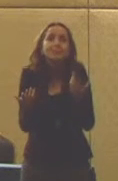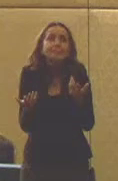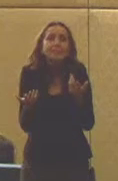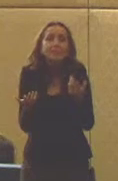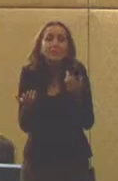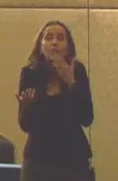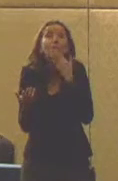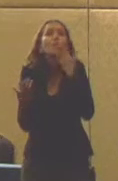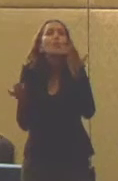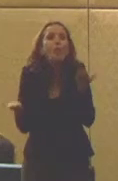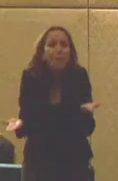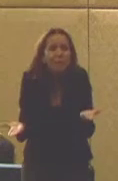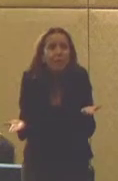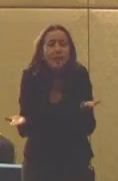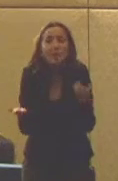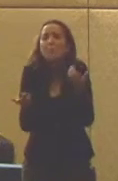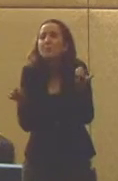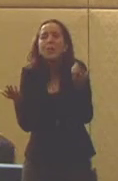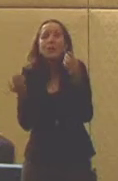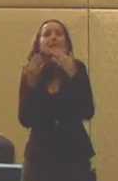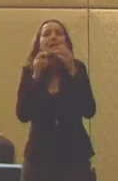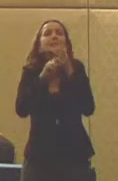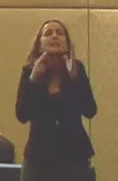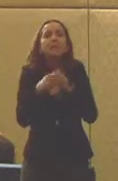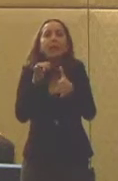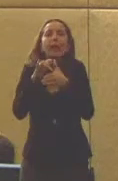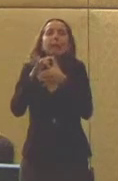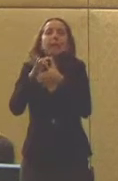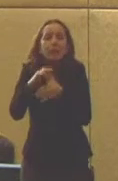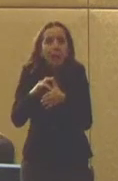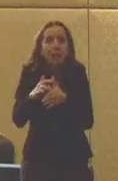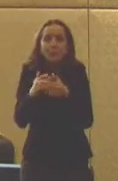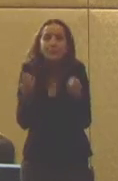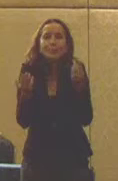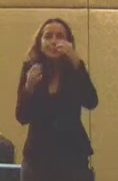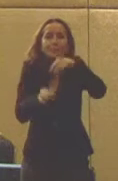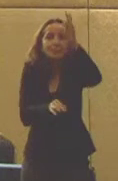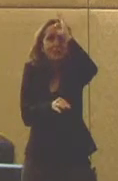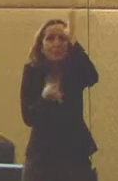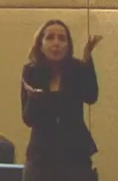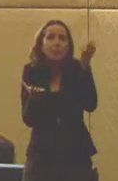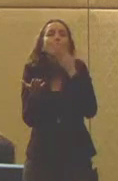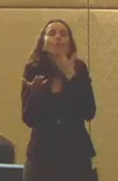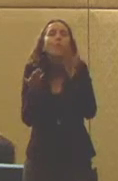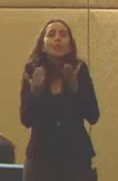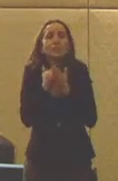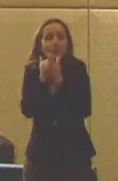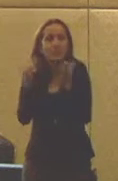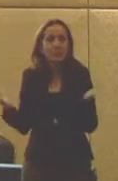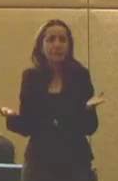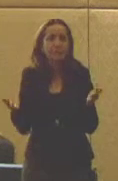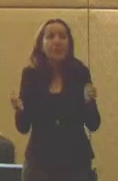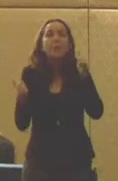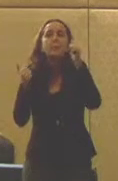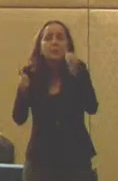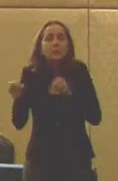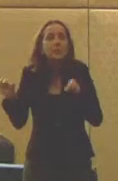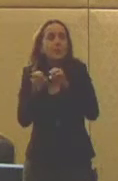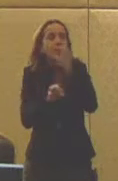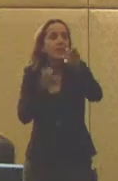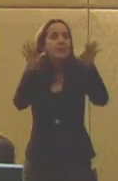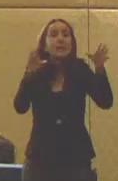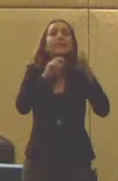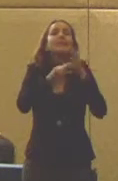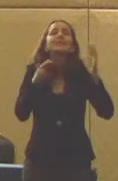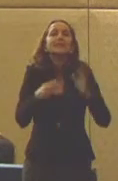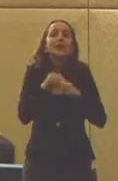¿Cómo podemos reducir algo que no conocemos? Y esto se basa un poco en el concepto de que tienen que ser los propios sectores los que identifiquen el riesgo.